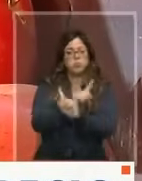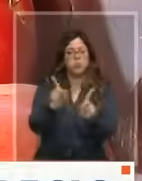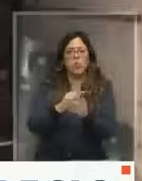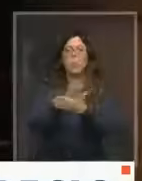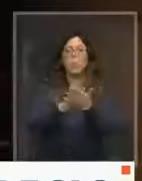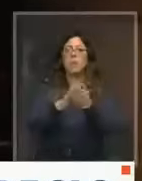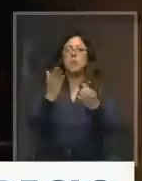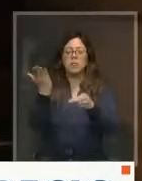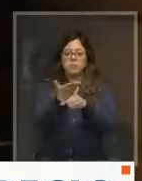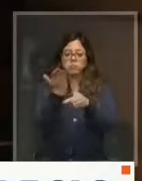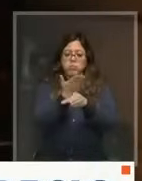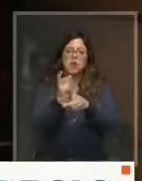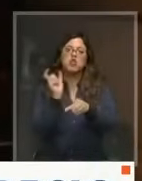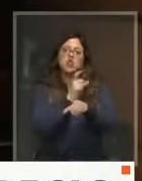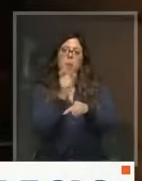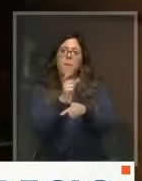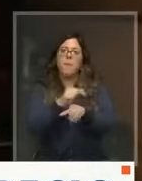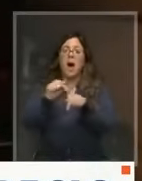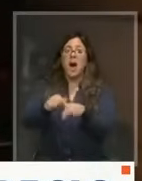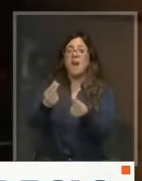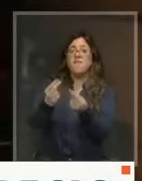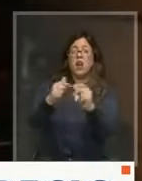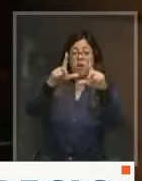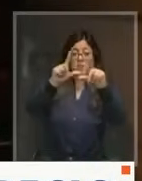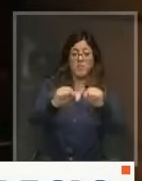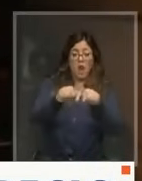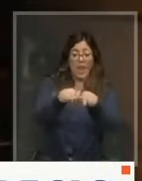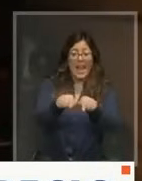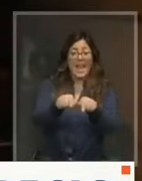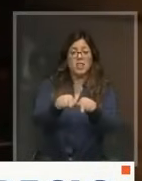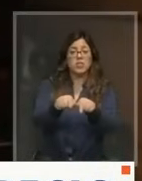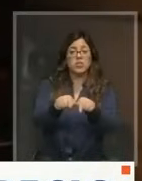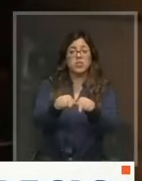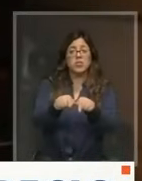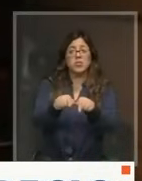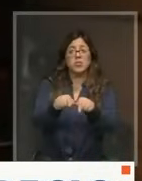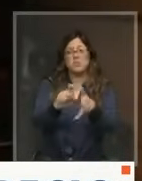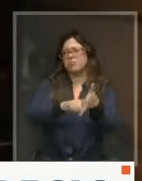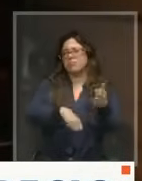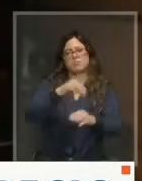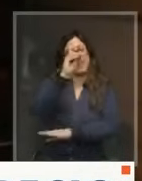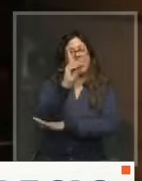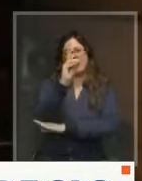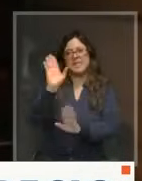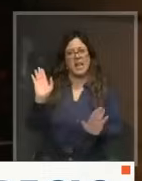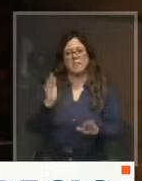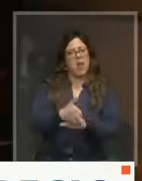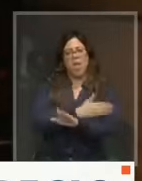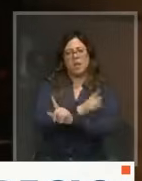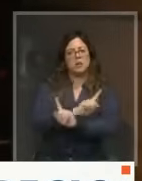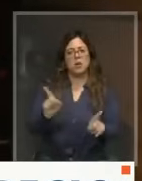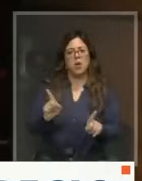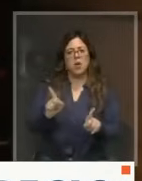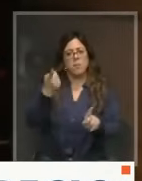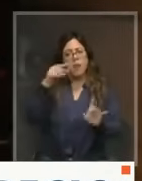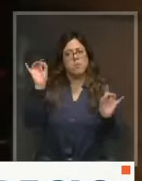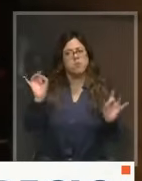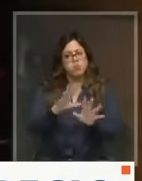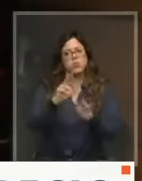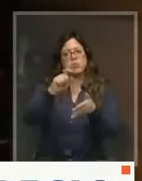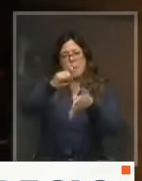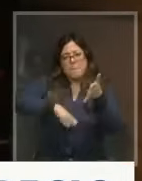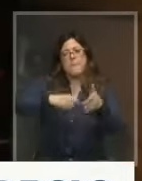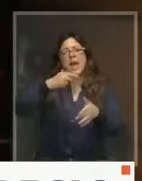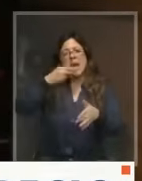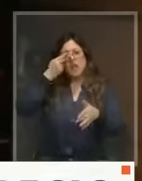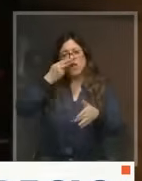tomate. Precios más bajos que esto, diciembre recién, antes que eso no. Pero muy probable que en noviembre tengamos precios